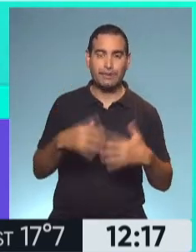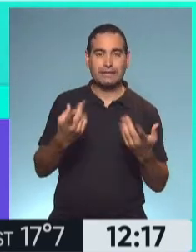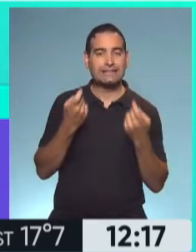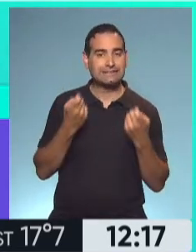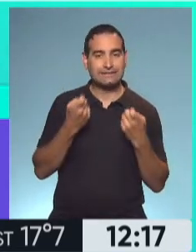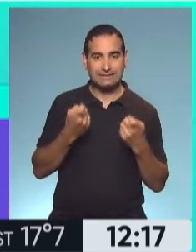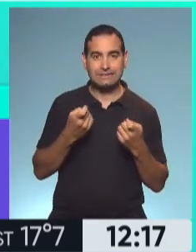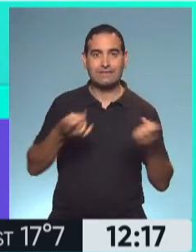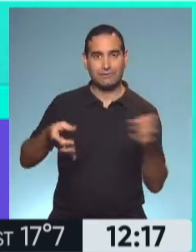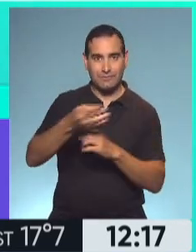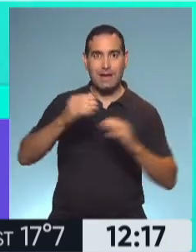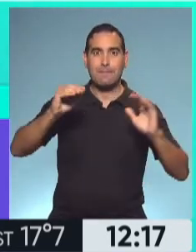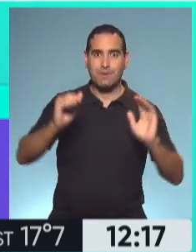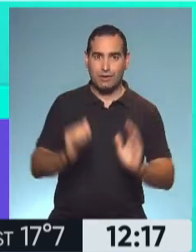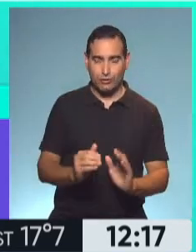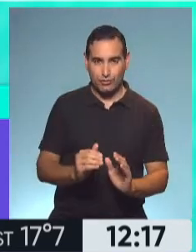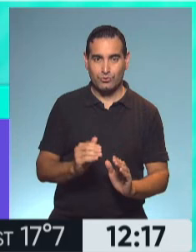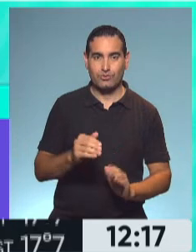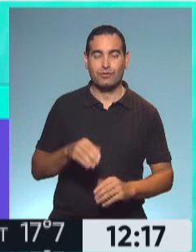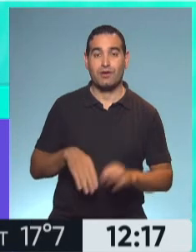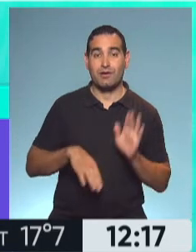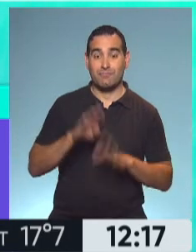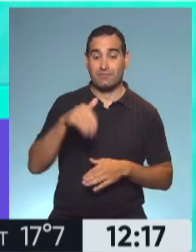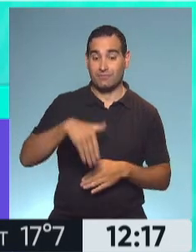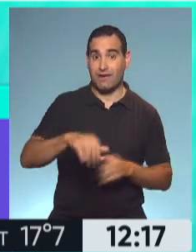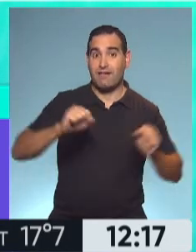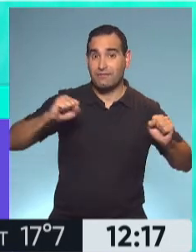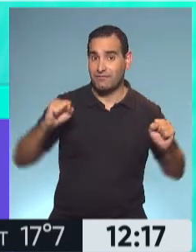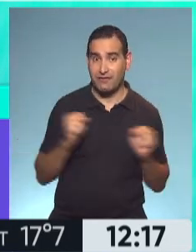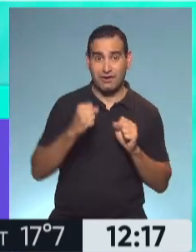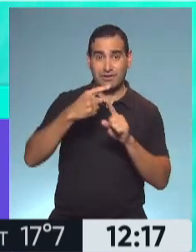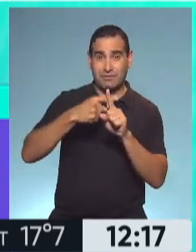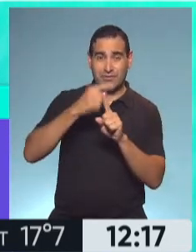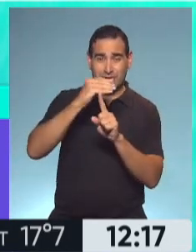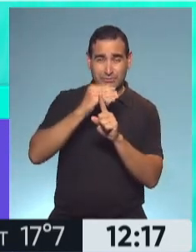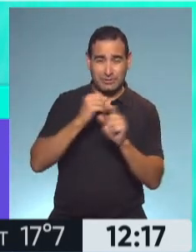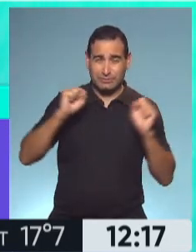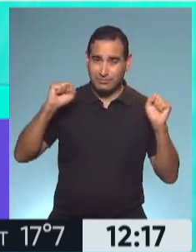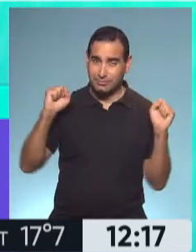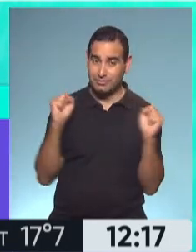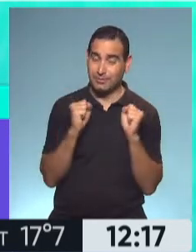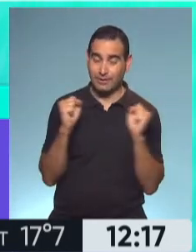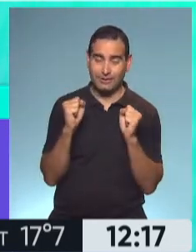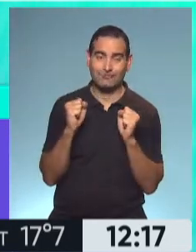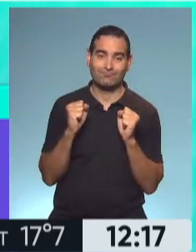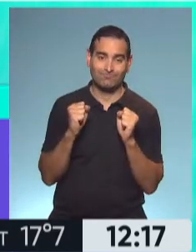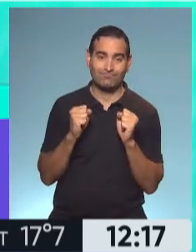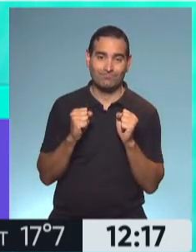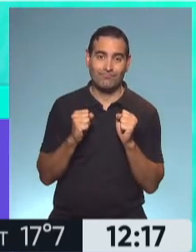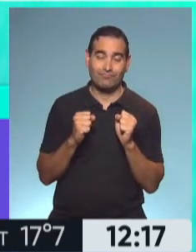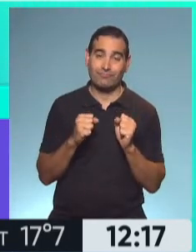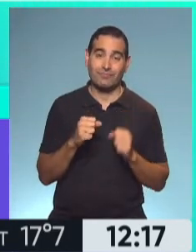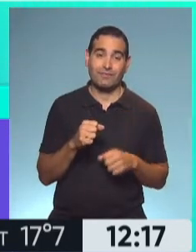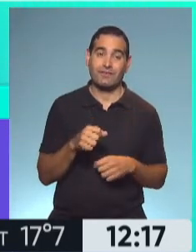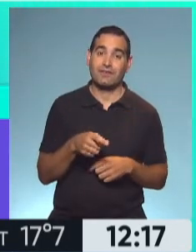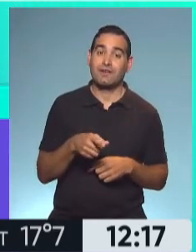los casos bajen más, sobre todo en vísperas del invierno, de las temperaturas frías, que van a conllevar